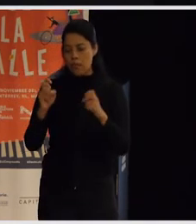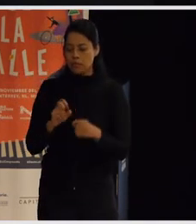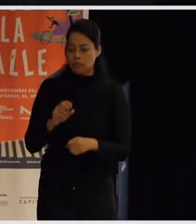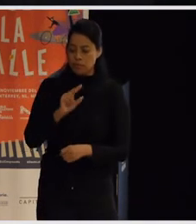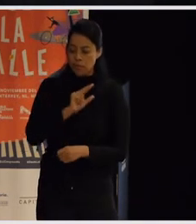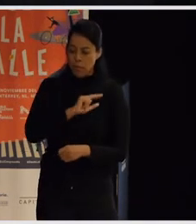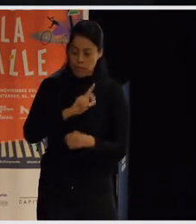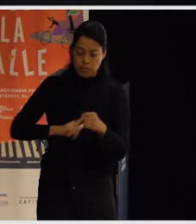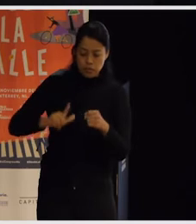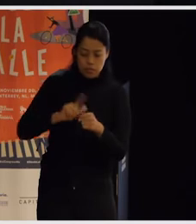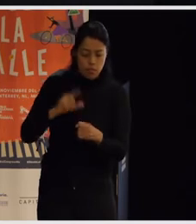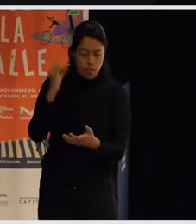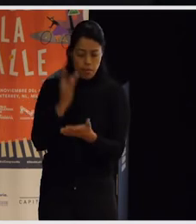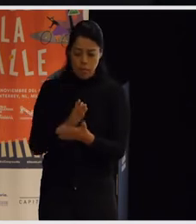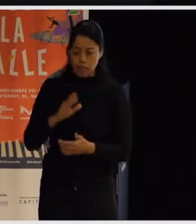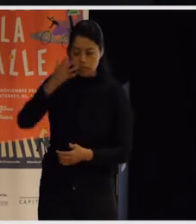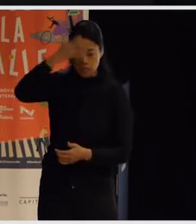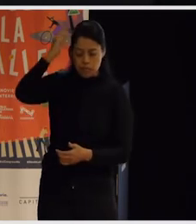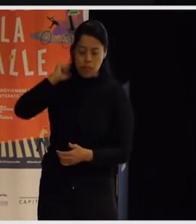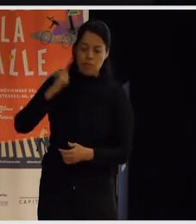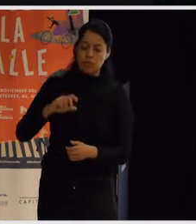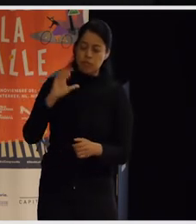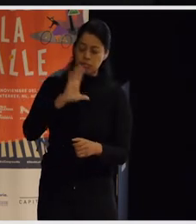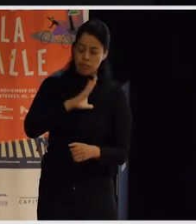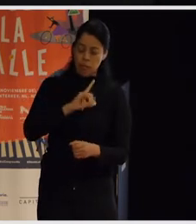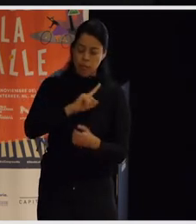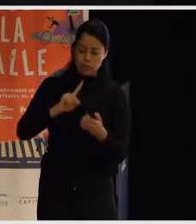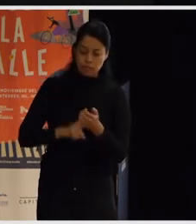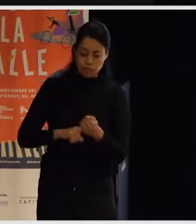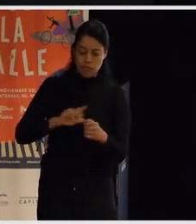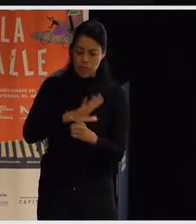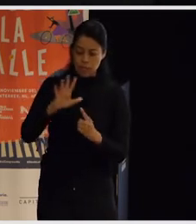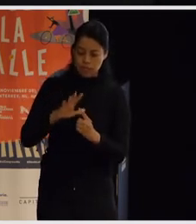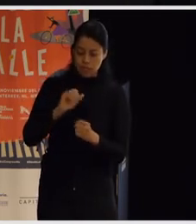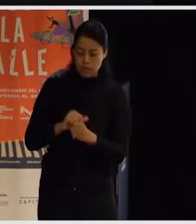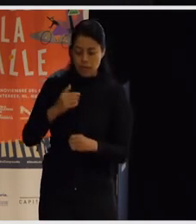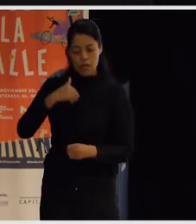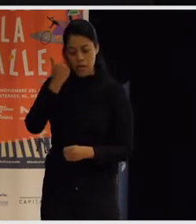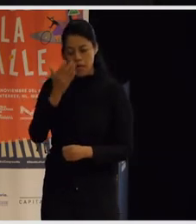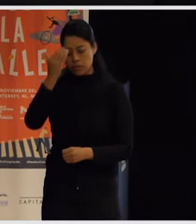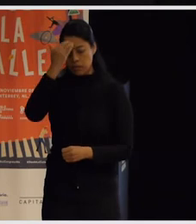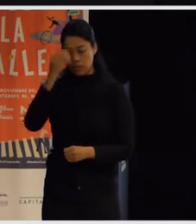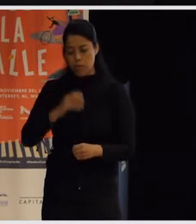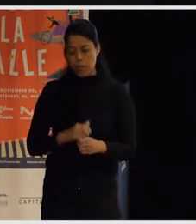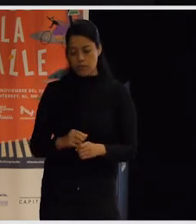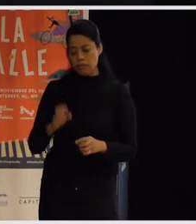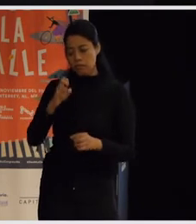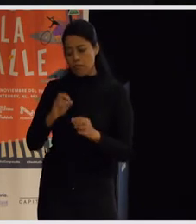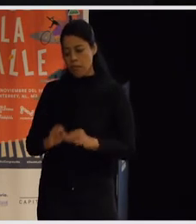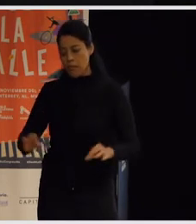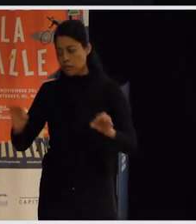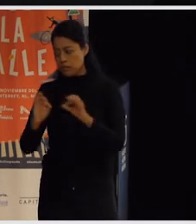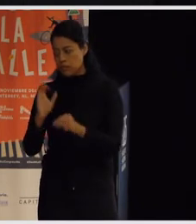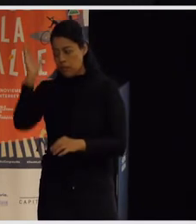de modelos que hay como en nuestro entorno natural y que también quisimos conocer no y como parte también como de esta parte como